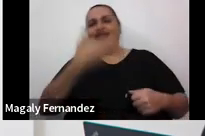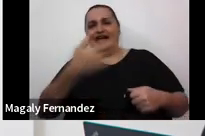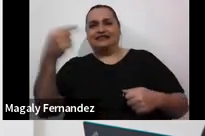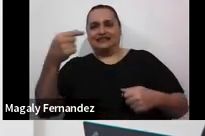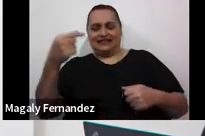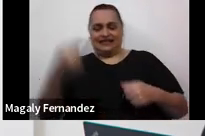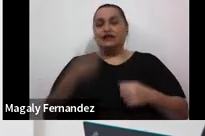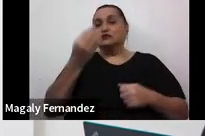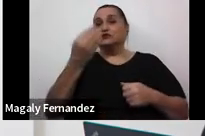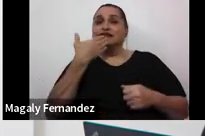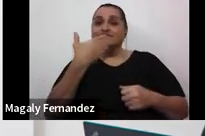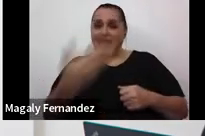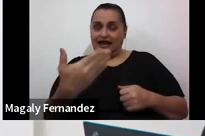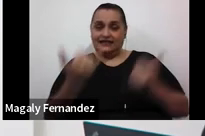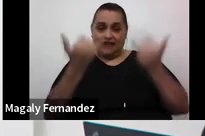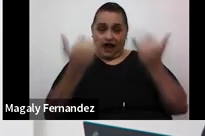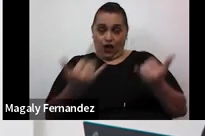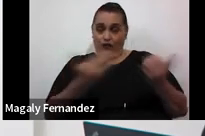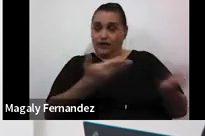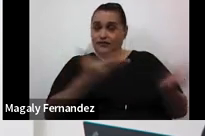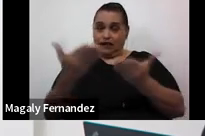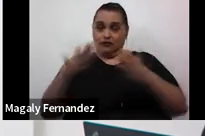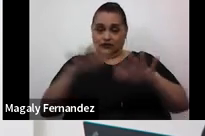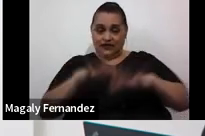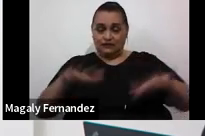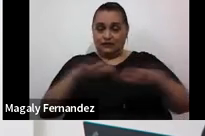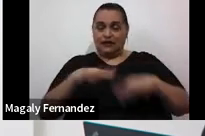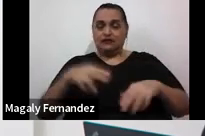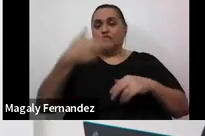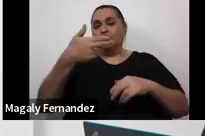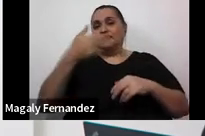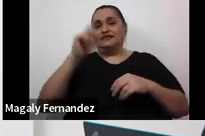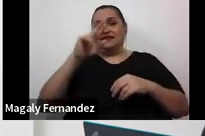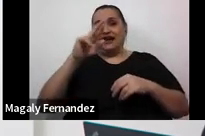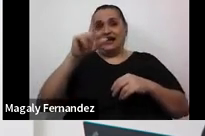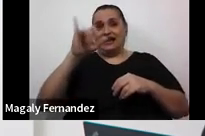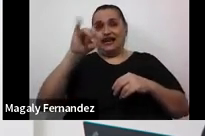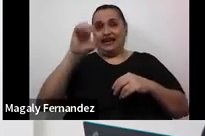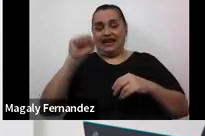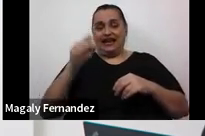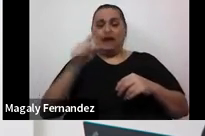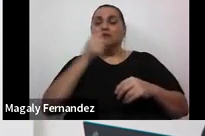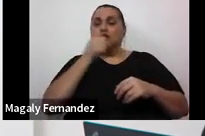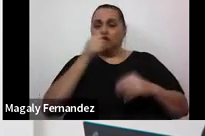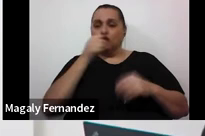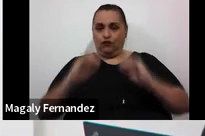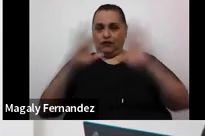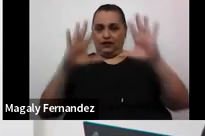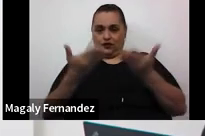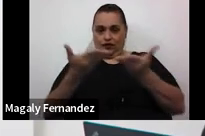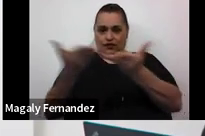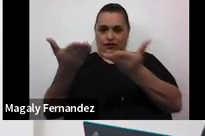Muchas gracias ahora le cedemos el espacio al shariff quien tiene el micrófono encendido adelante